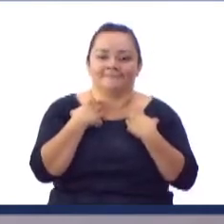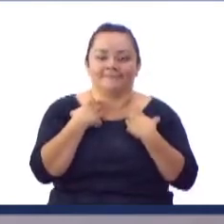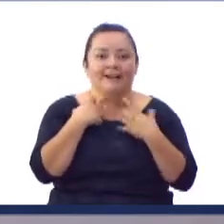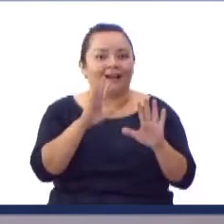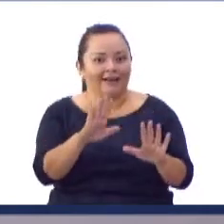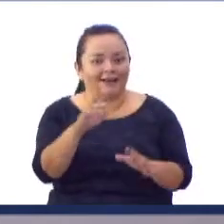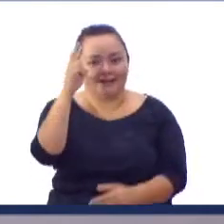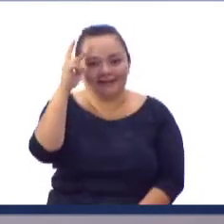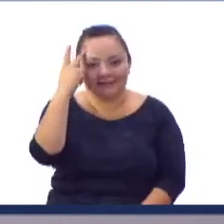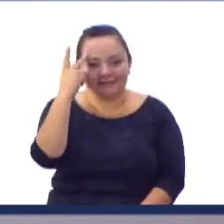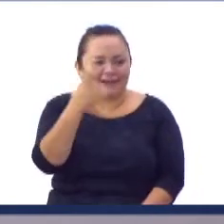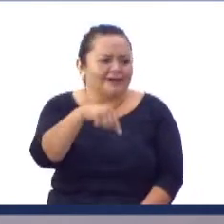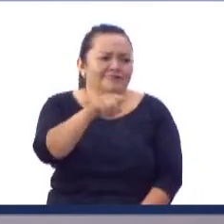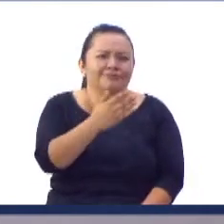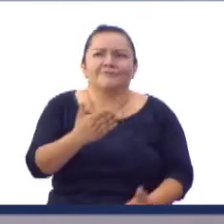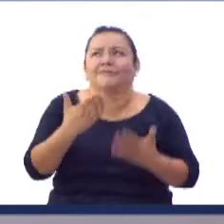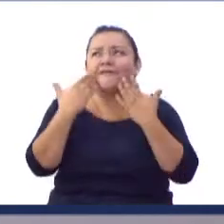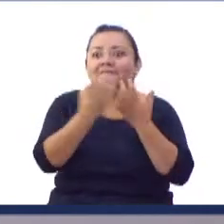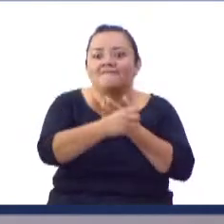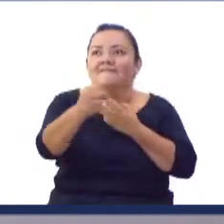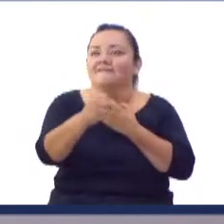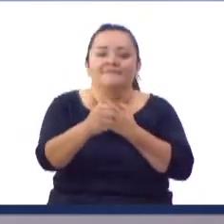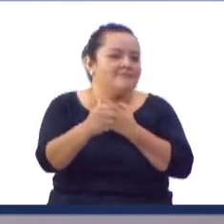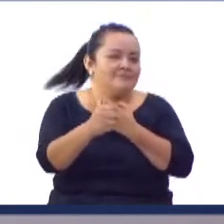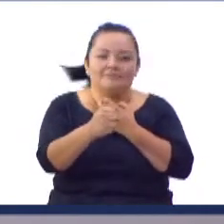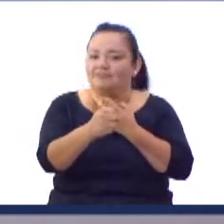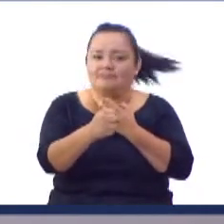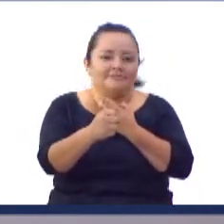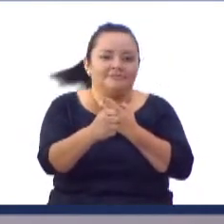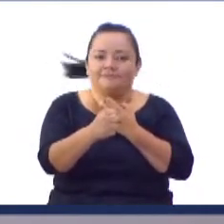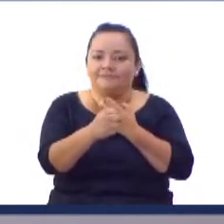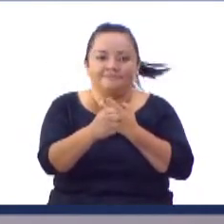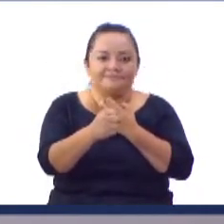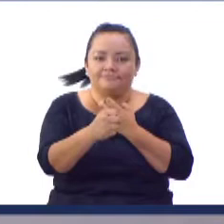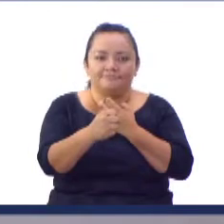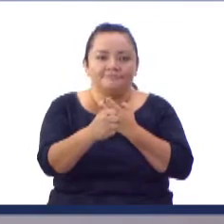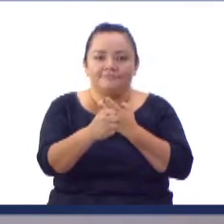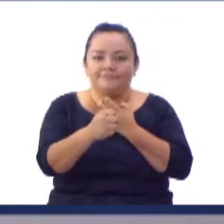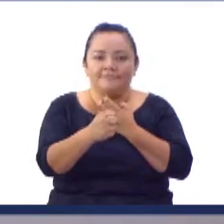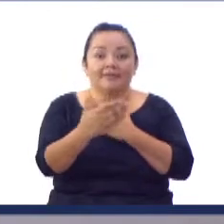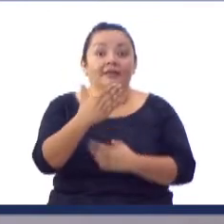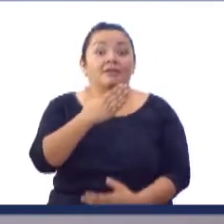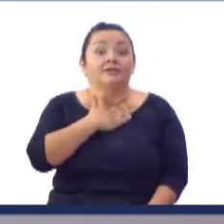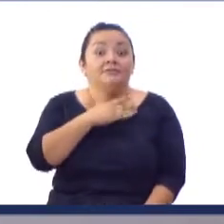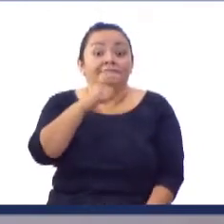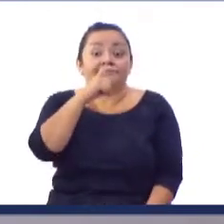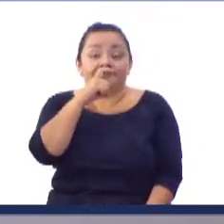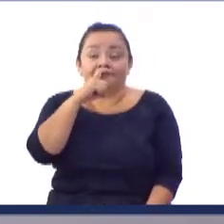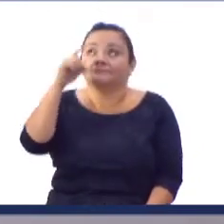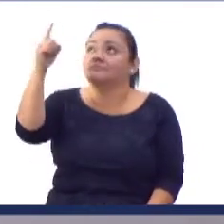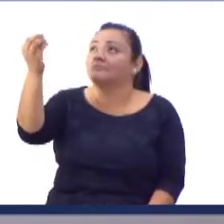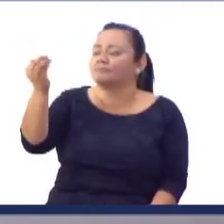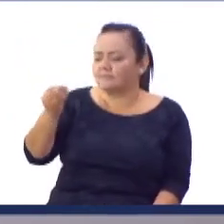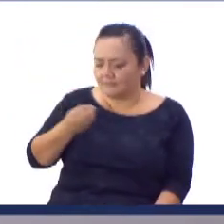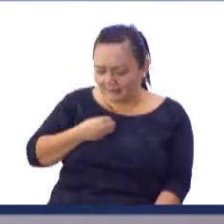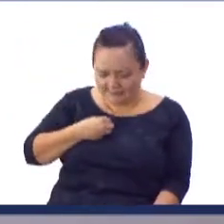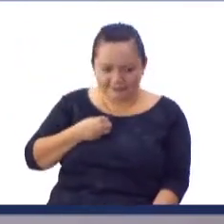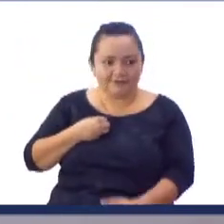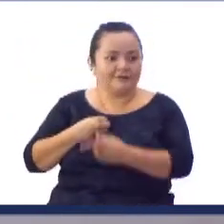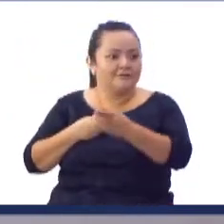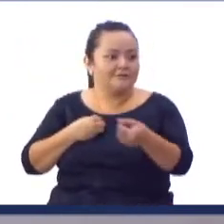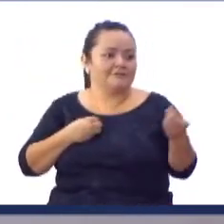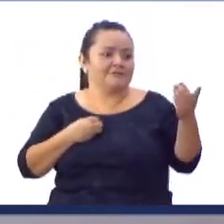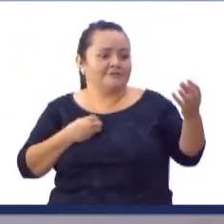que nadie les robe el gozo de la salvación porque dice mi padre me dio la potestad me los dio a